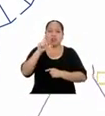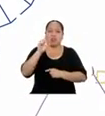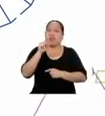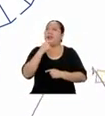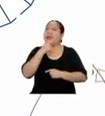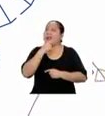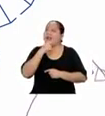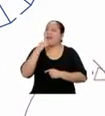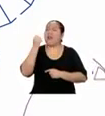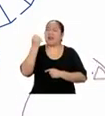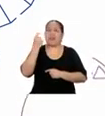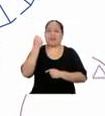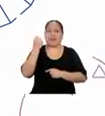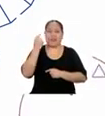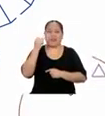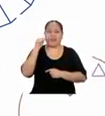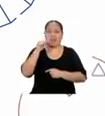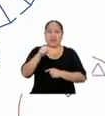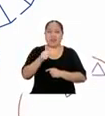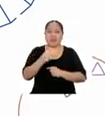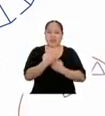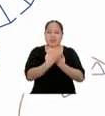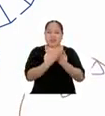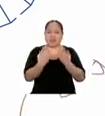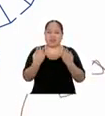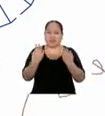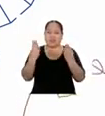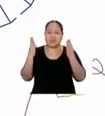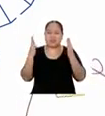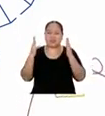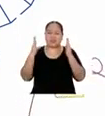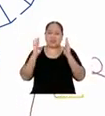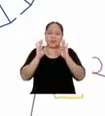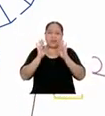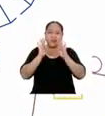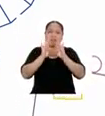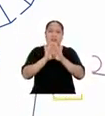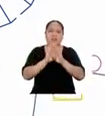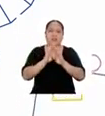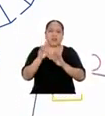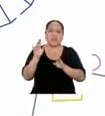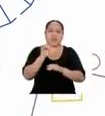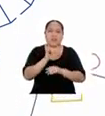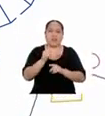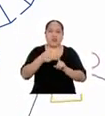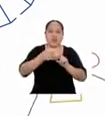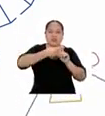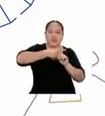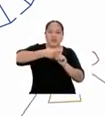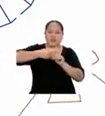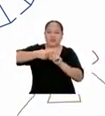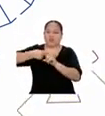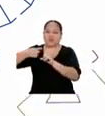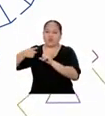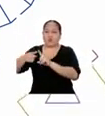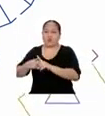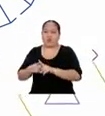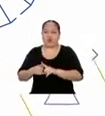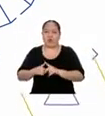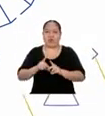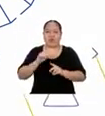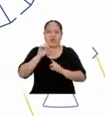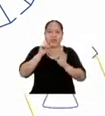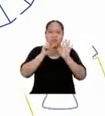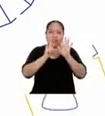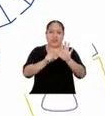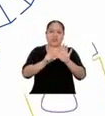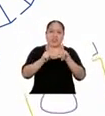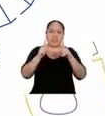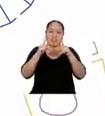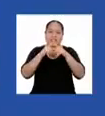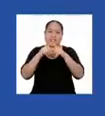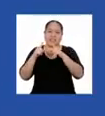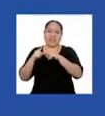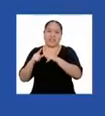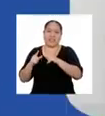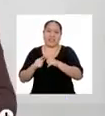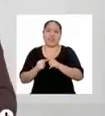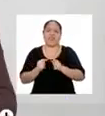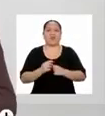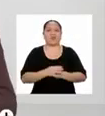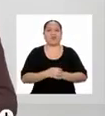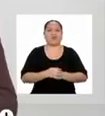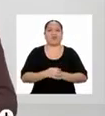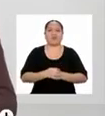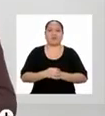entendí. El área lateral de nuestra pirámide sería igual a la suma de las áreas de los 6 triángulos.